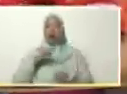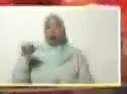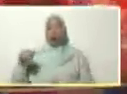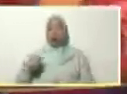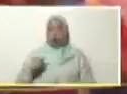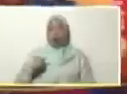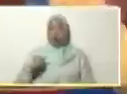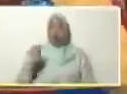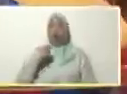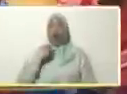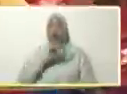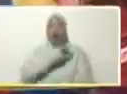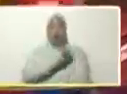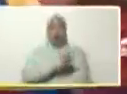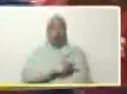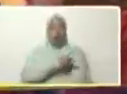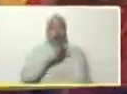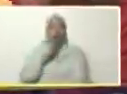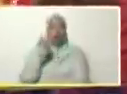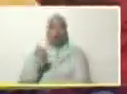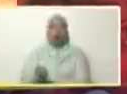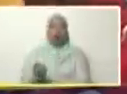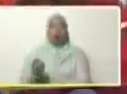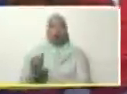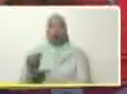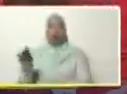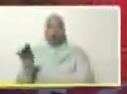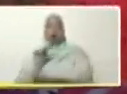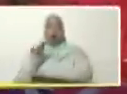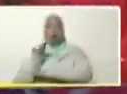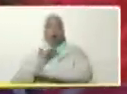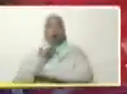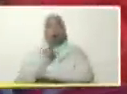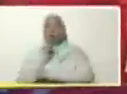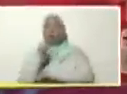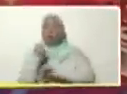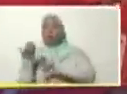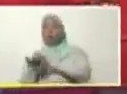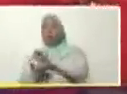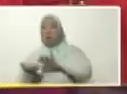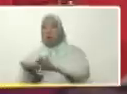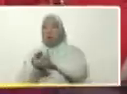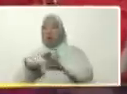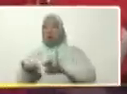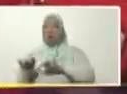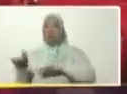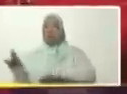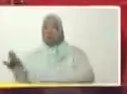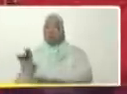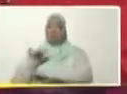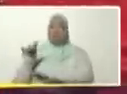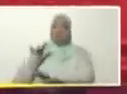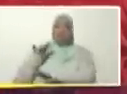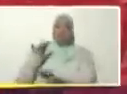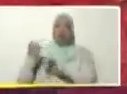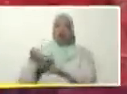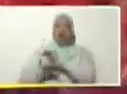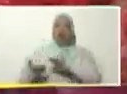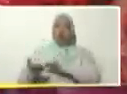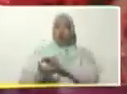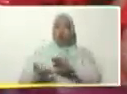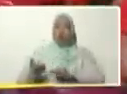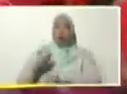más feroces del bloqueo criminal con sus medidas coercitivas imperialistas ayer, hoy